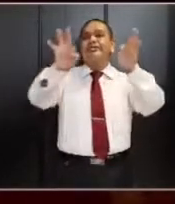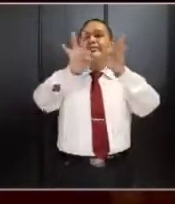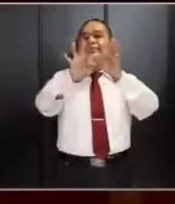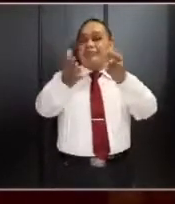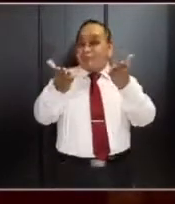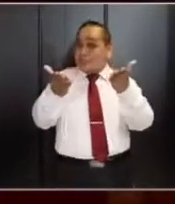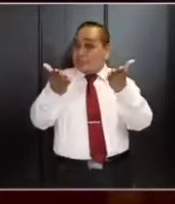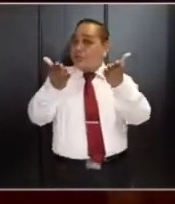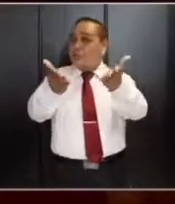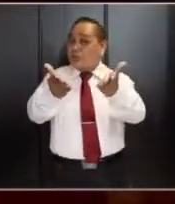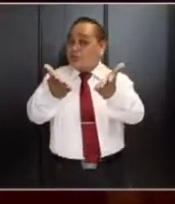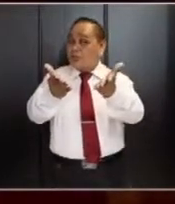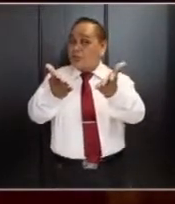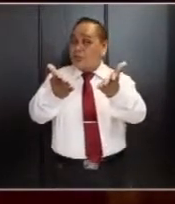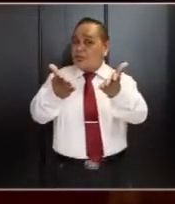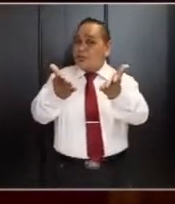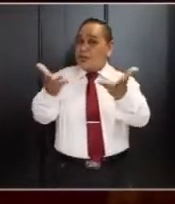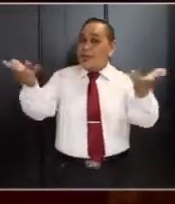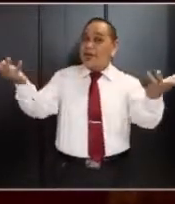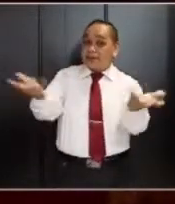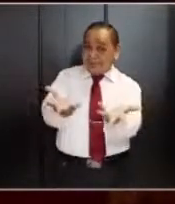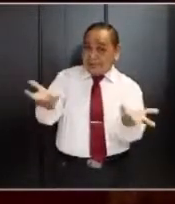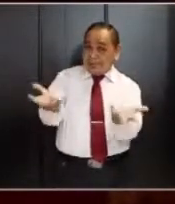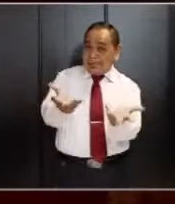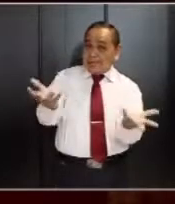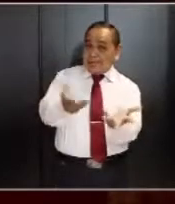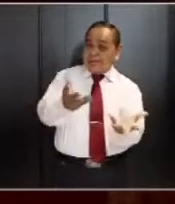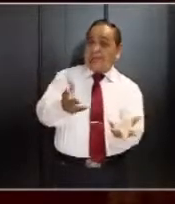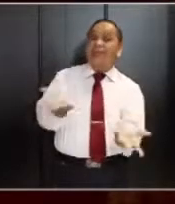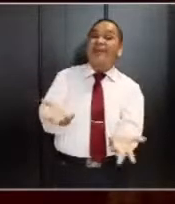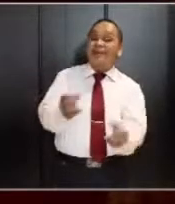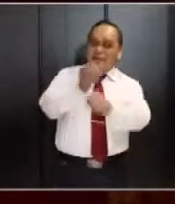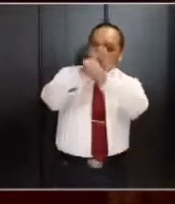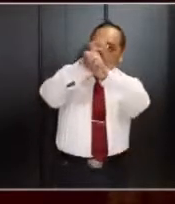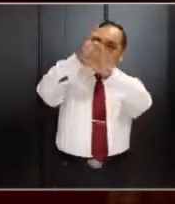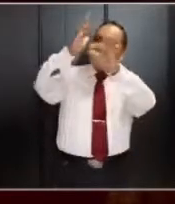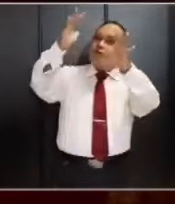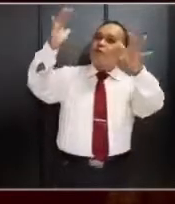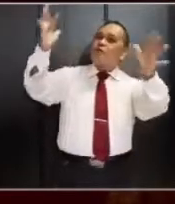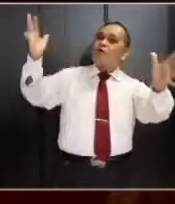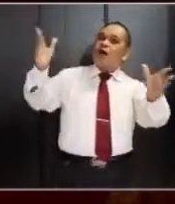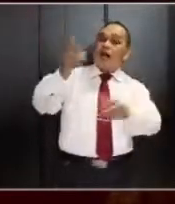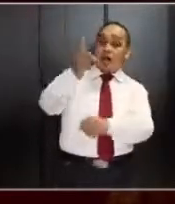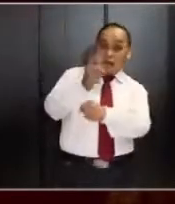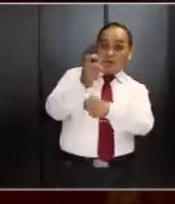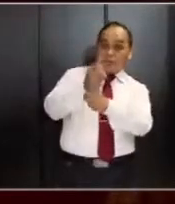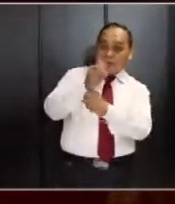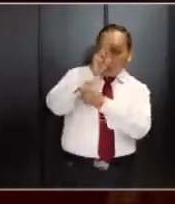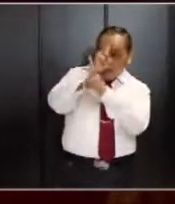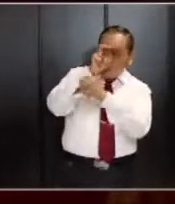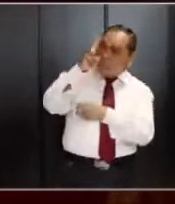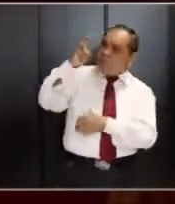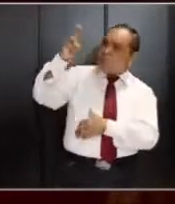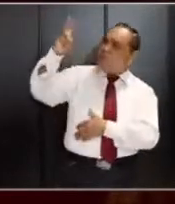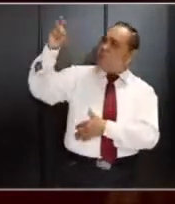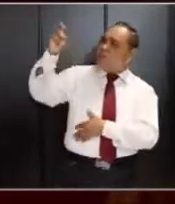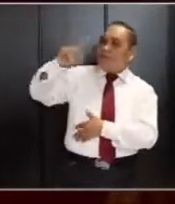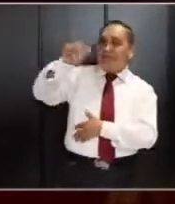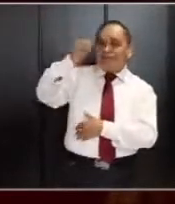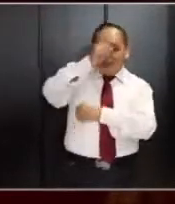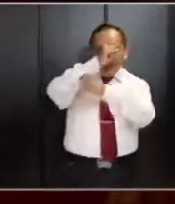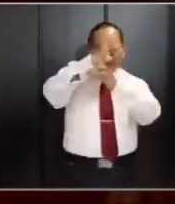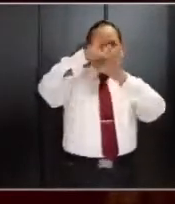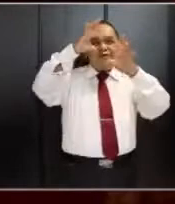quedes, nunca dejes de hacer lo que sueñas. Primero hay que imaginarlo, hay que soñarlo y